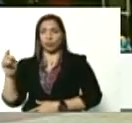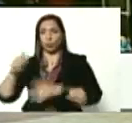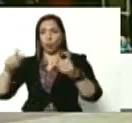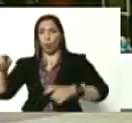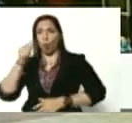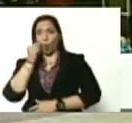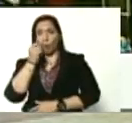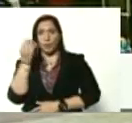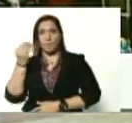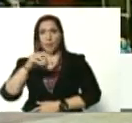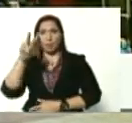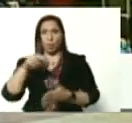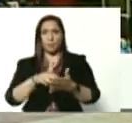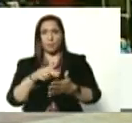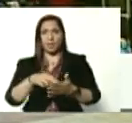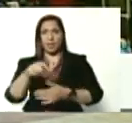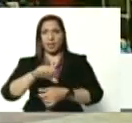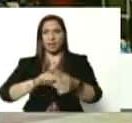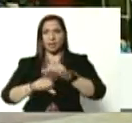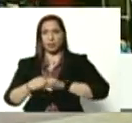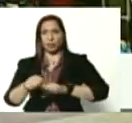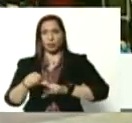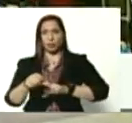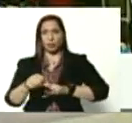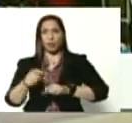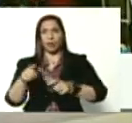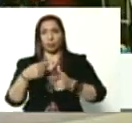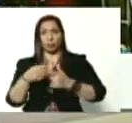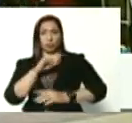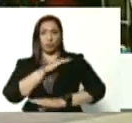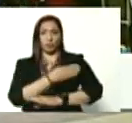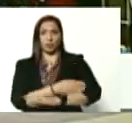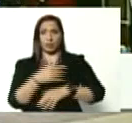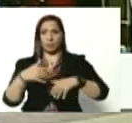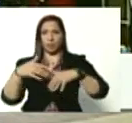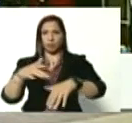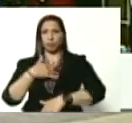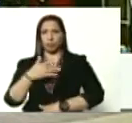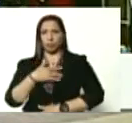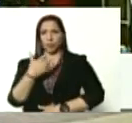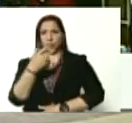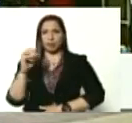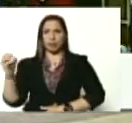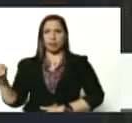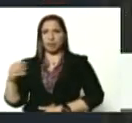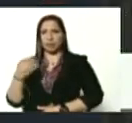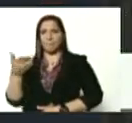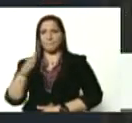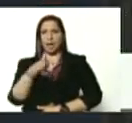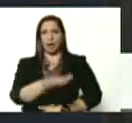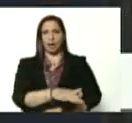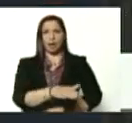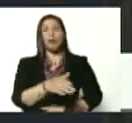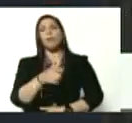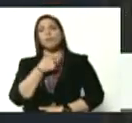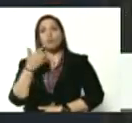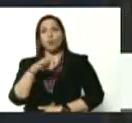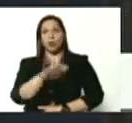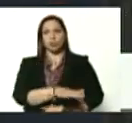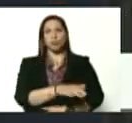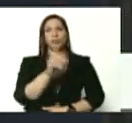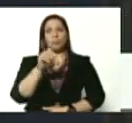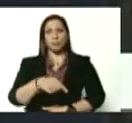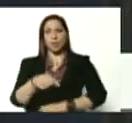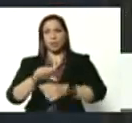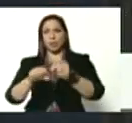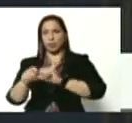dos mil quedaron heridos por su parte las fuerzas patriotas contaron 300 bajas entre fallecidos y heridos destacan los generales